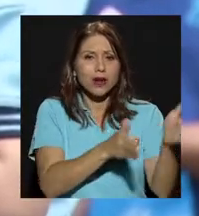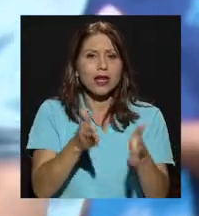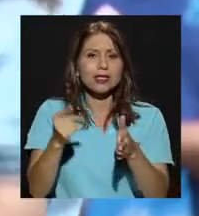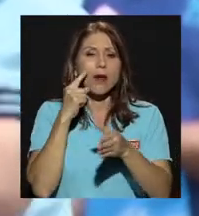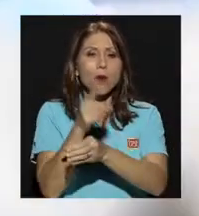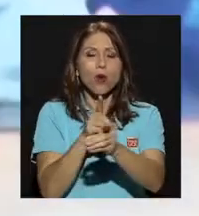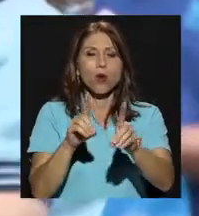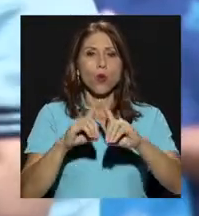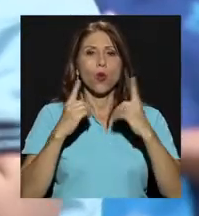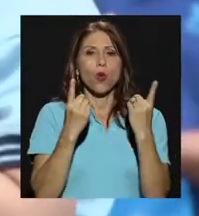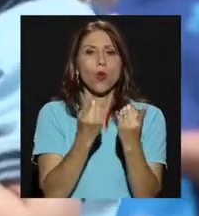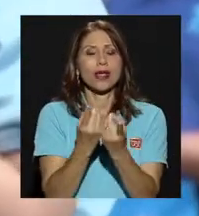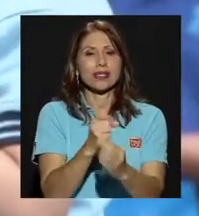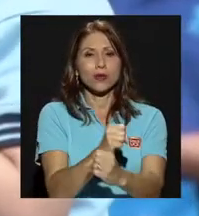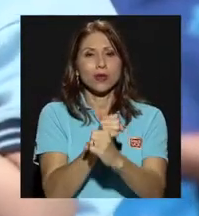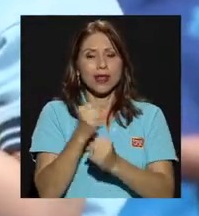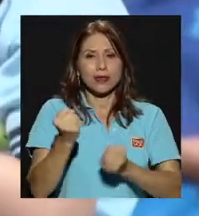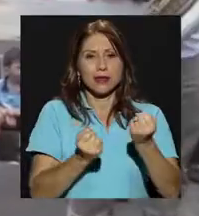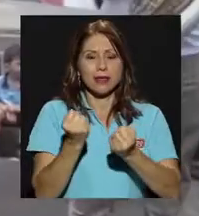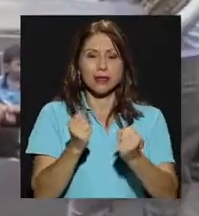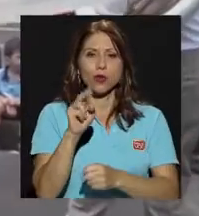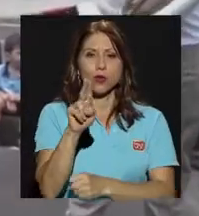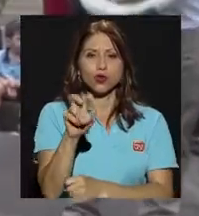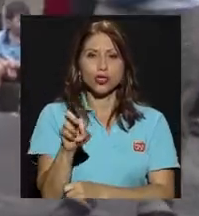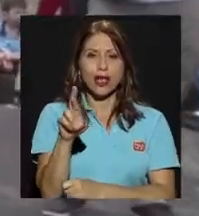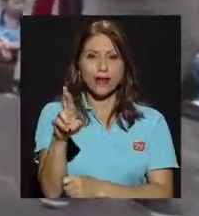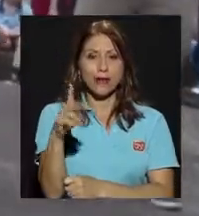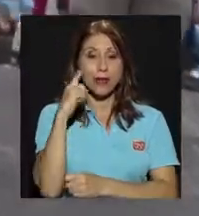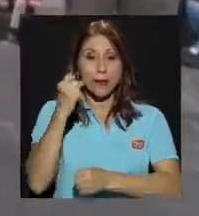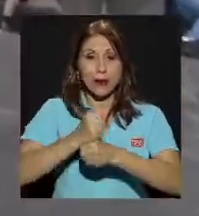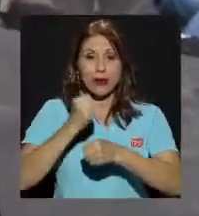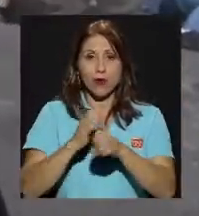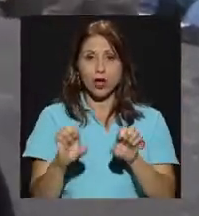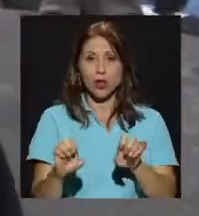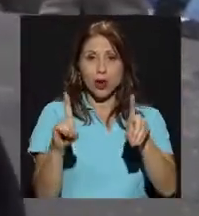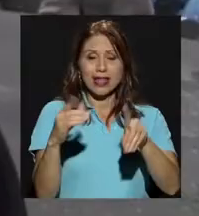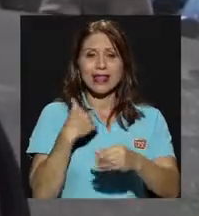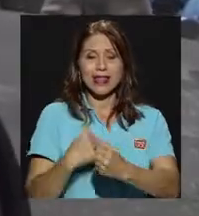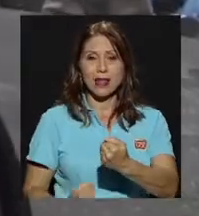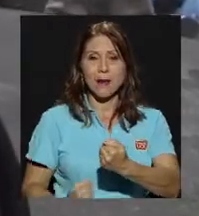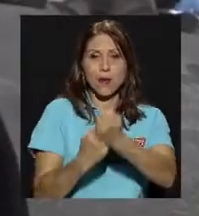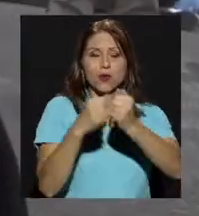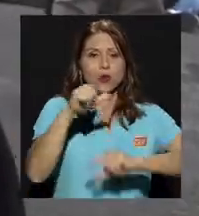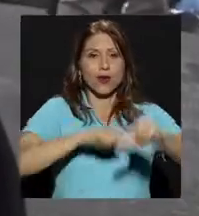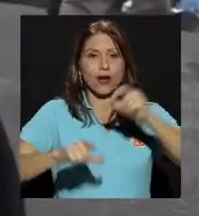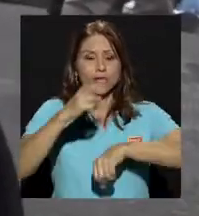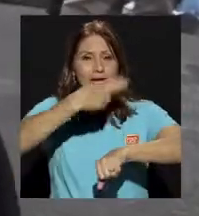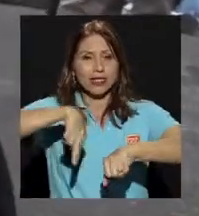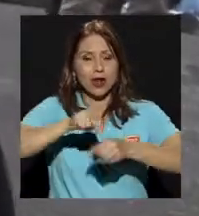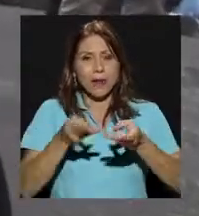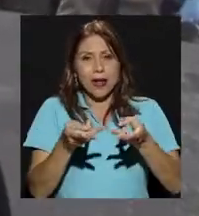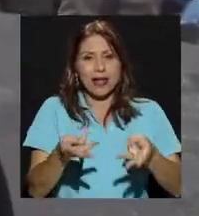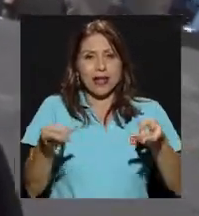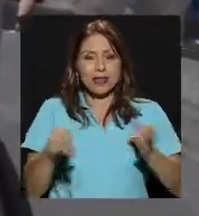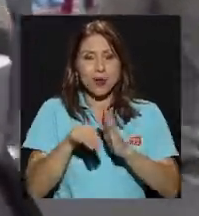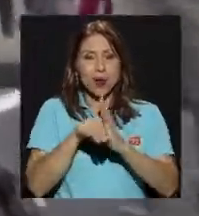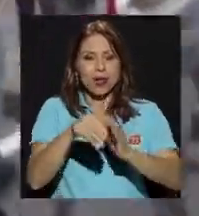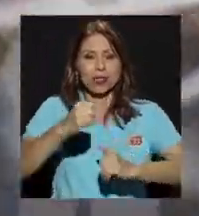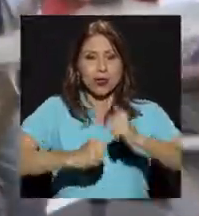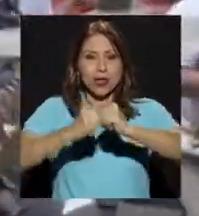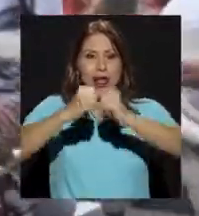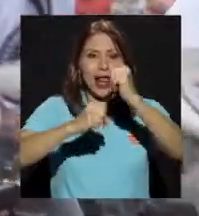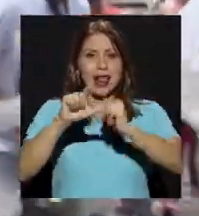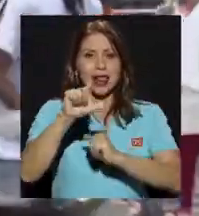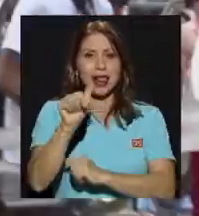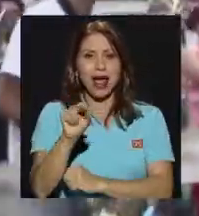Sección de Seguridad y Tránsito de la UCR y para su labor educativa cuenta con el apoyo del Laboratorio Nacional de Materiales y